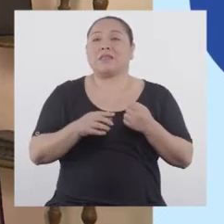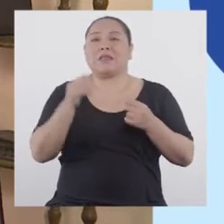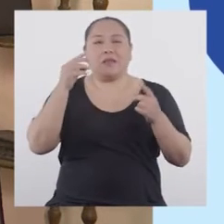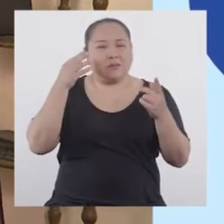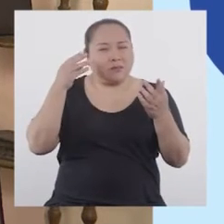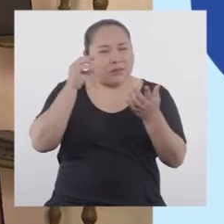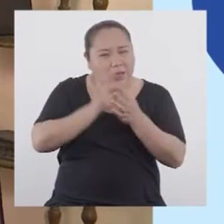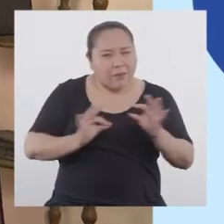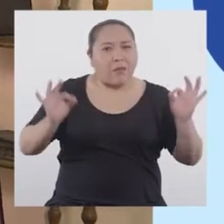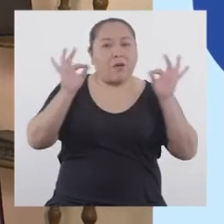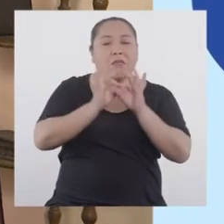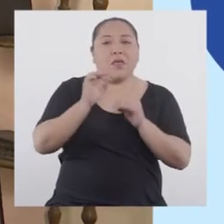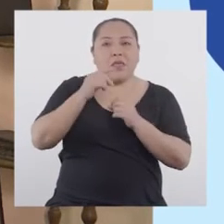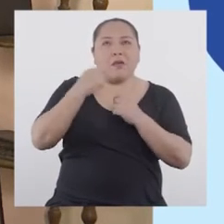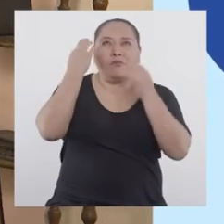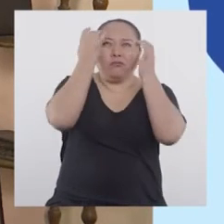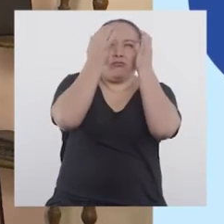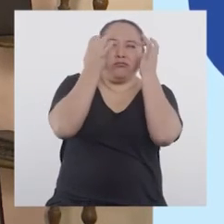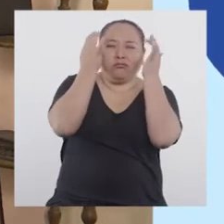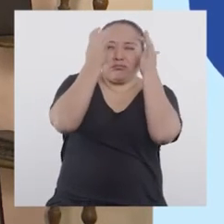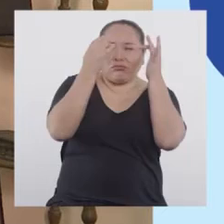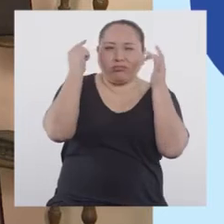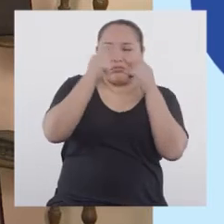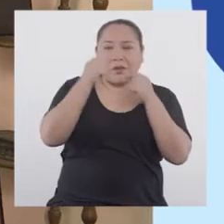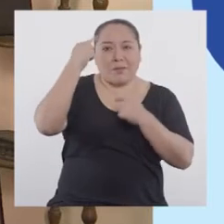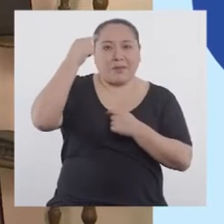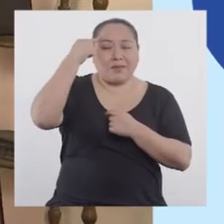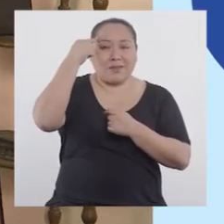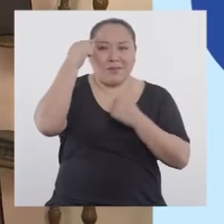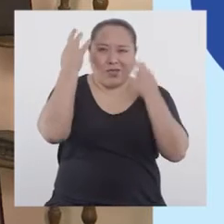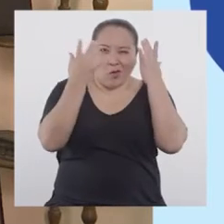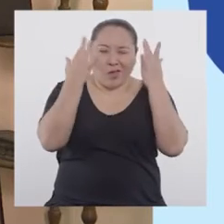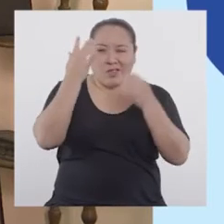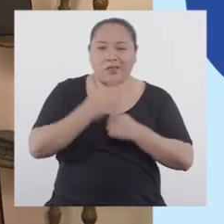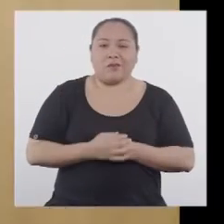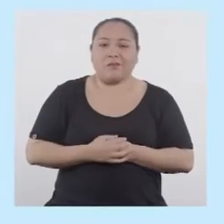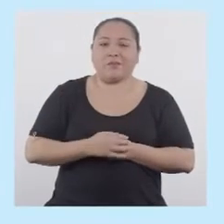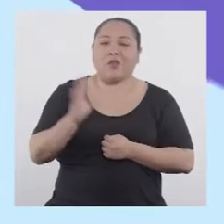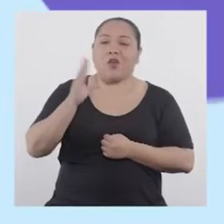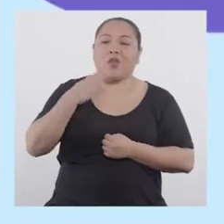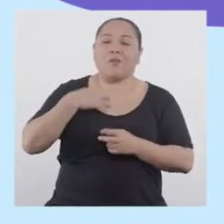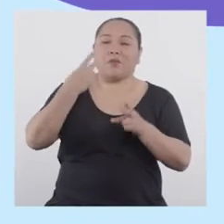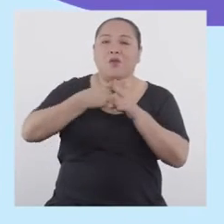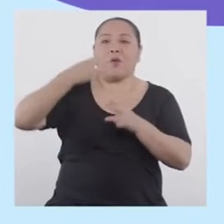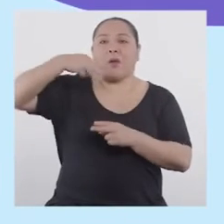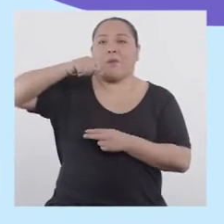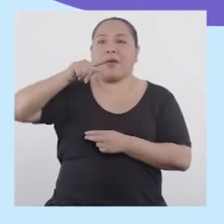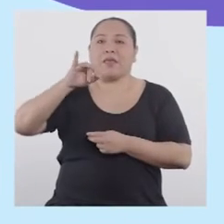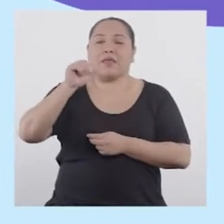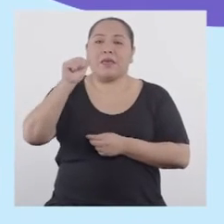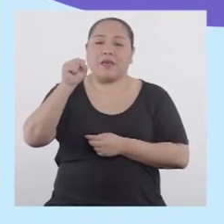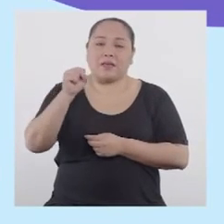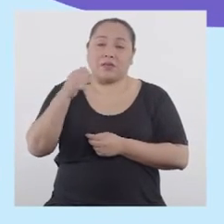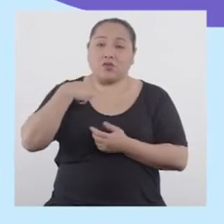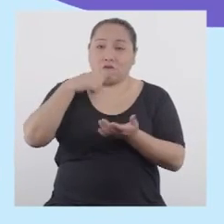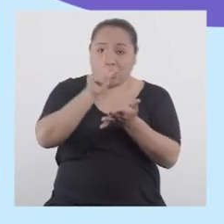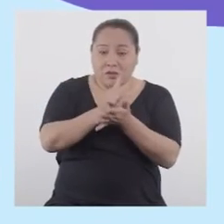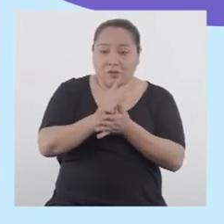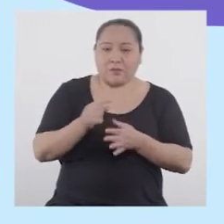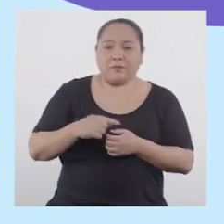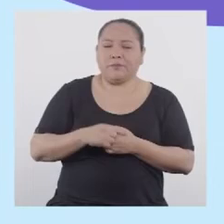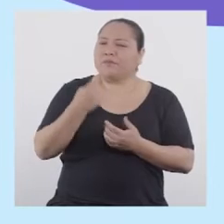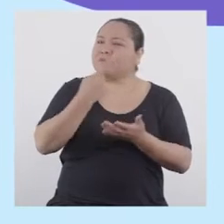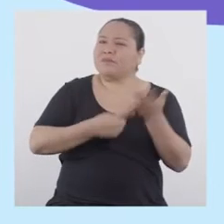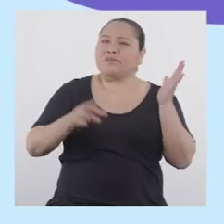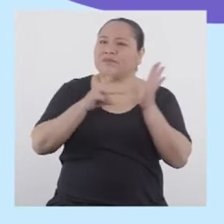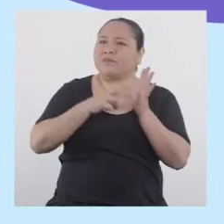y es la clave para desarrollar la imaginación y el pensamiento creativo. Hola, soy Matías y vengo de la región Lima.